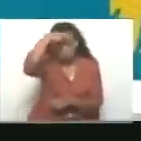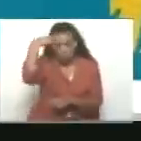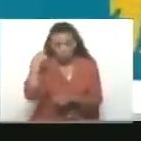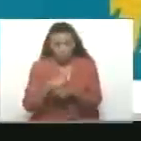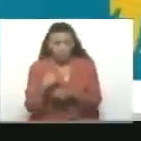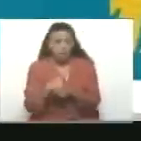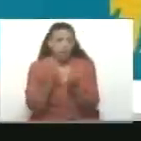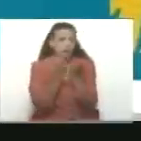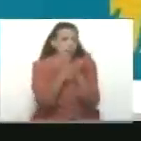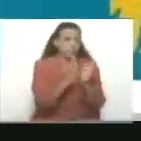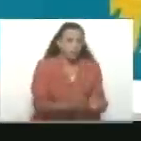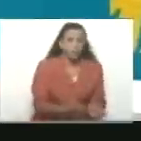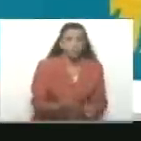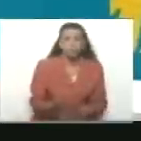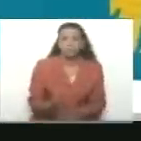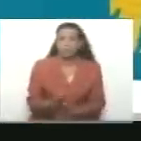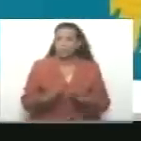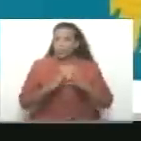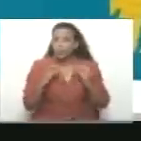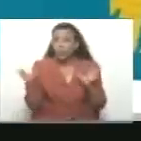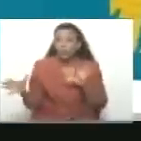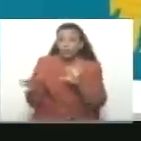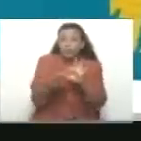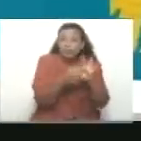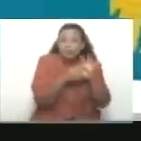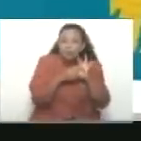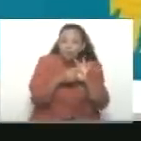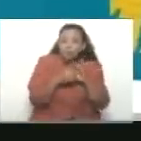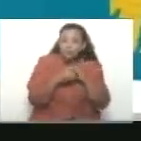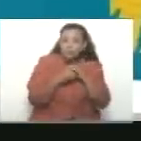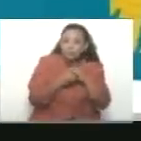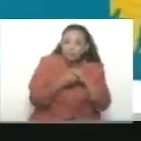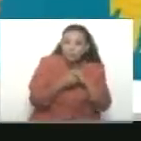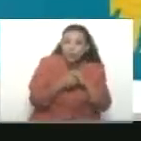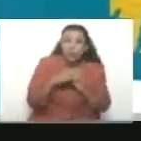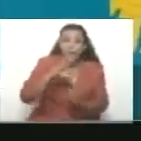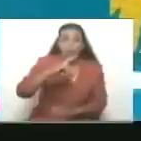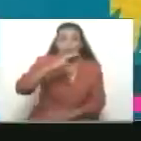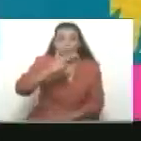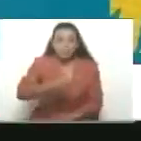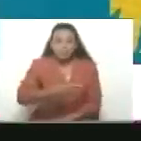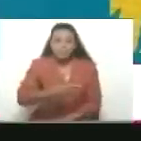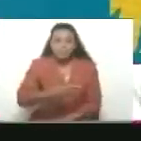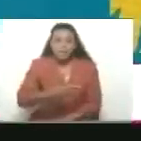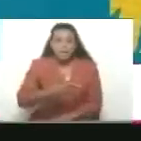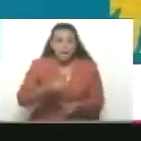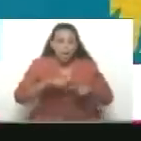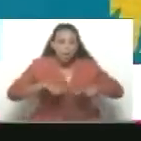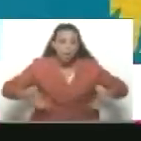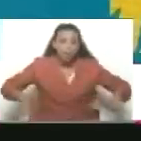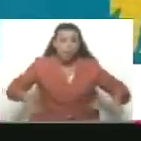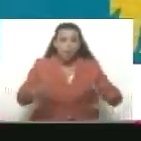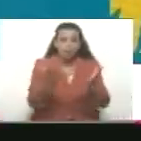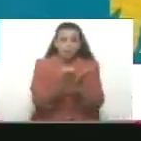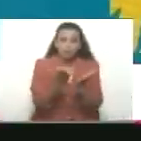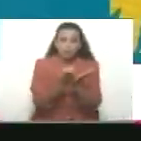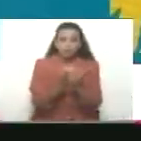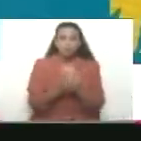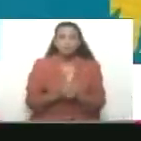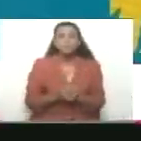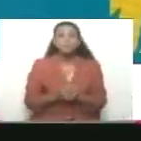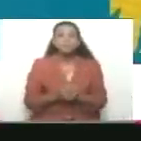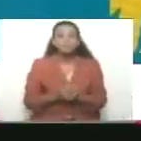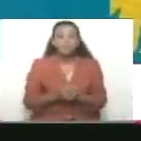la obe la feb se unen ferramente con las u en el espacio circundante